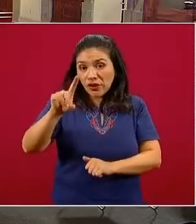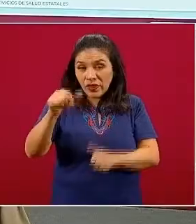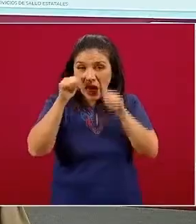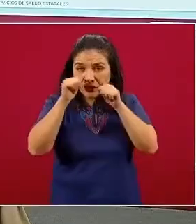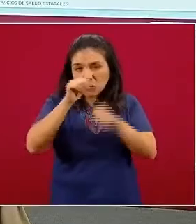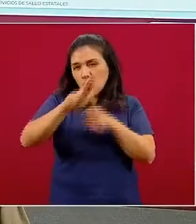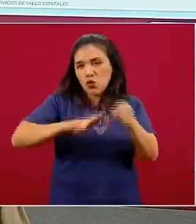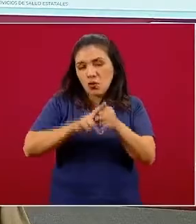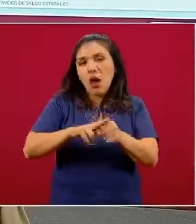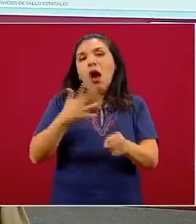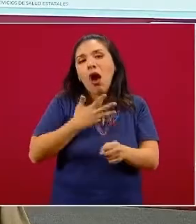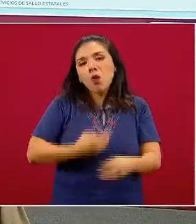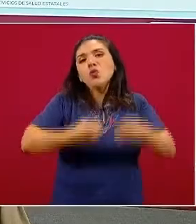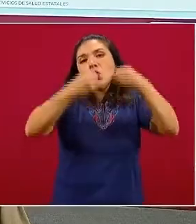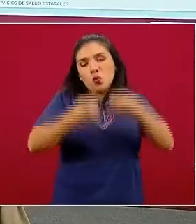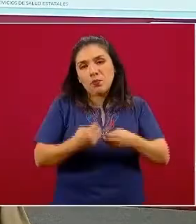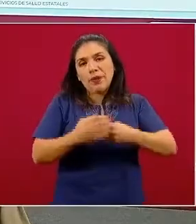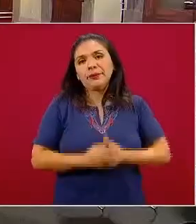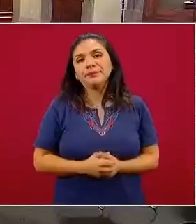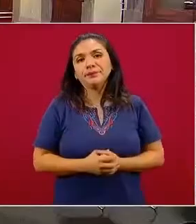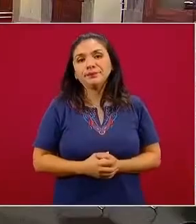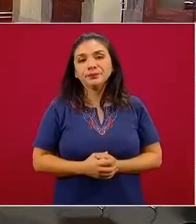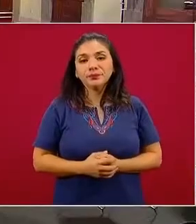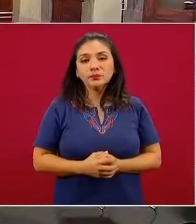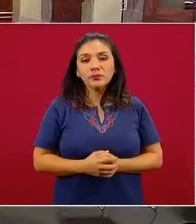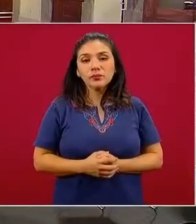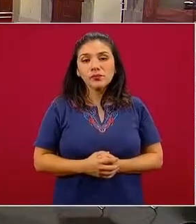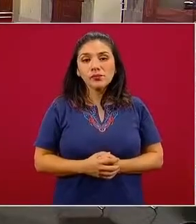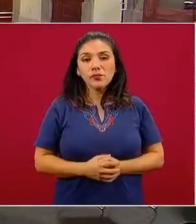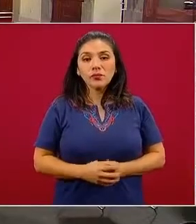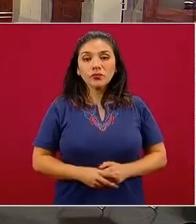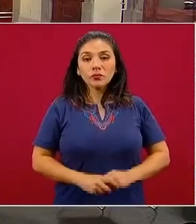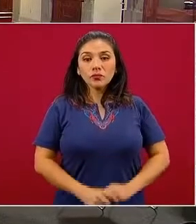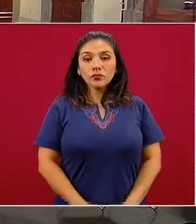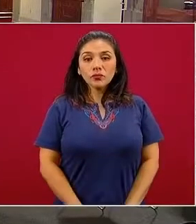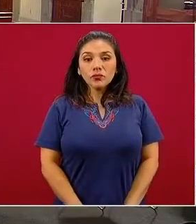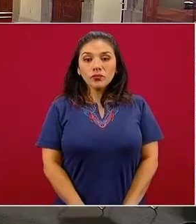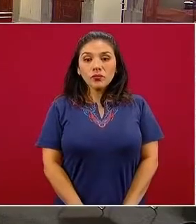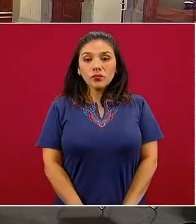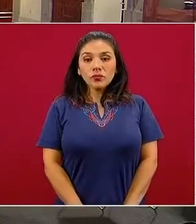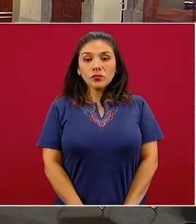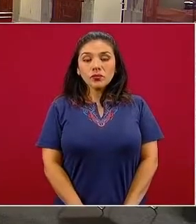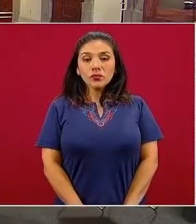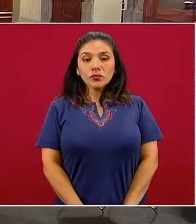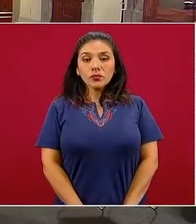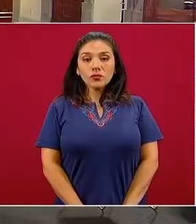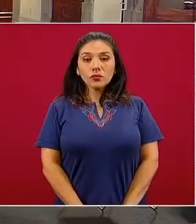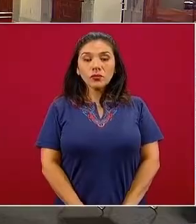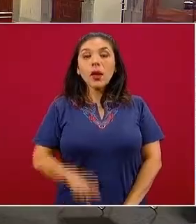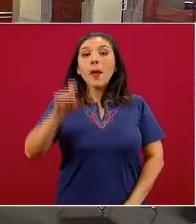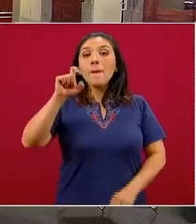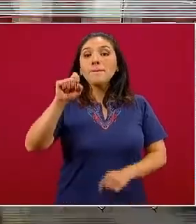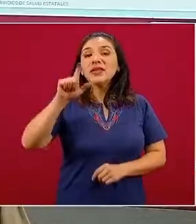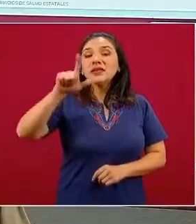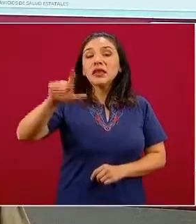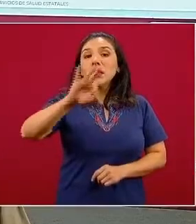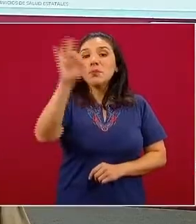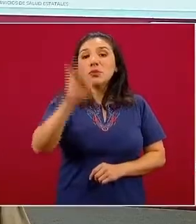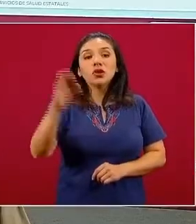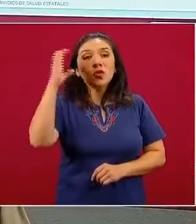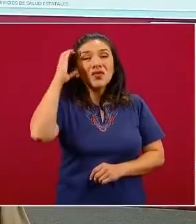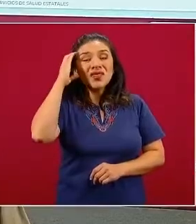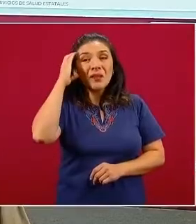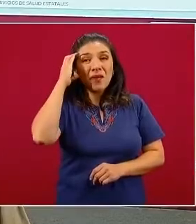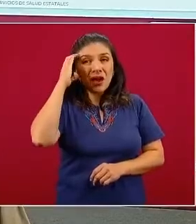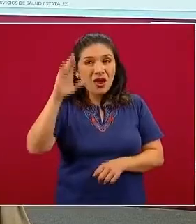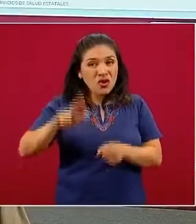están ocupadas. Veamos la última, por favor, antes de pasar al informe especial. 27% de las camas generales, recuerden